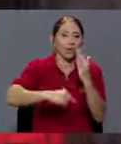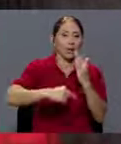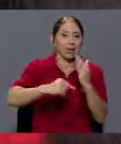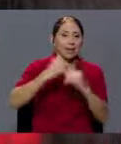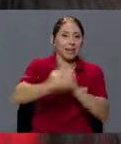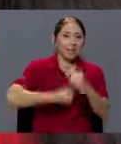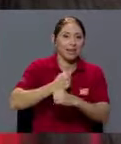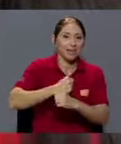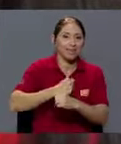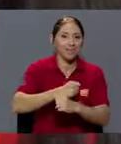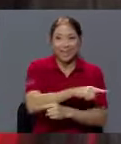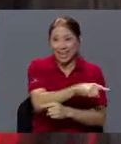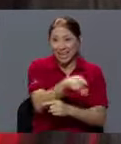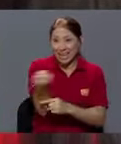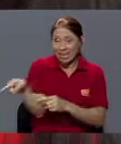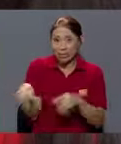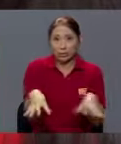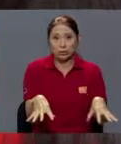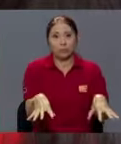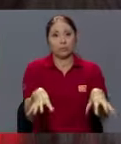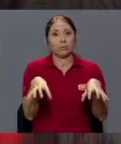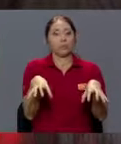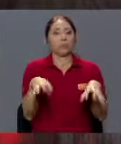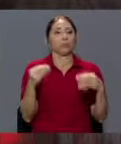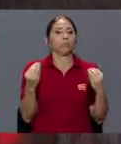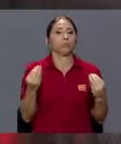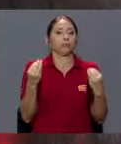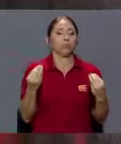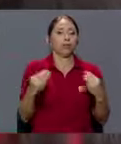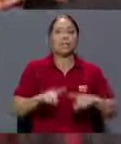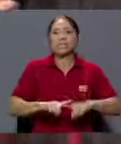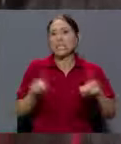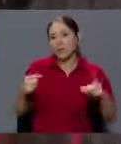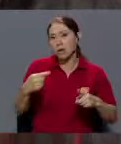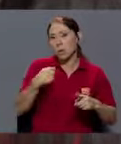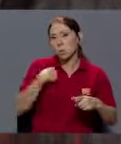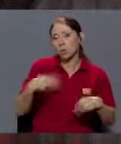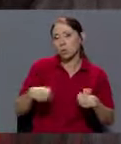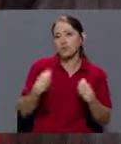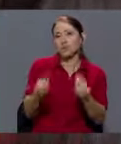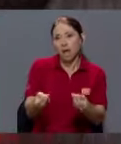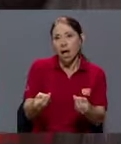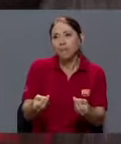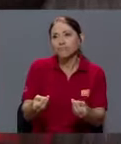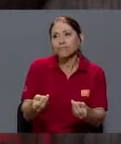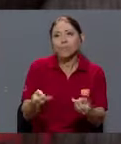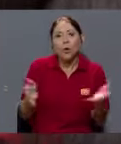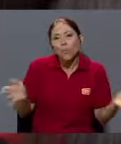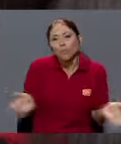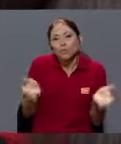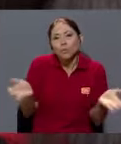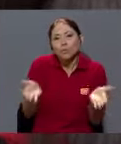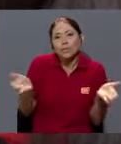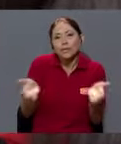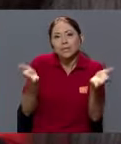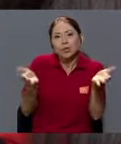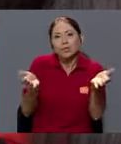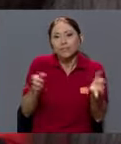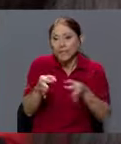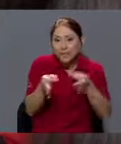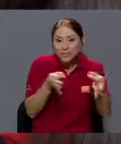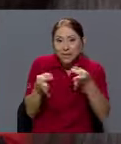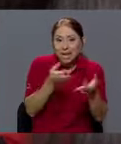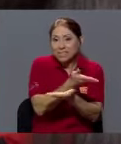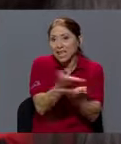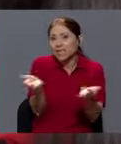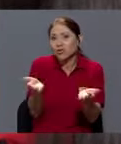sí es bastante grande, ¿verdad? Sin embargo, uno les da también esa parte como de motivación y de explicarle que